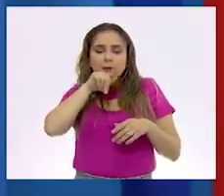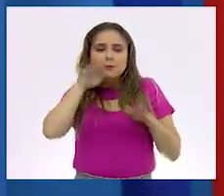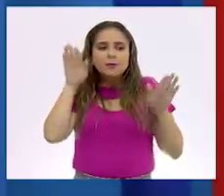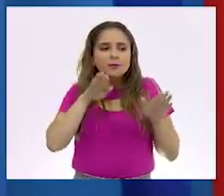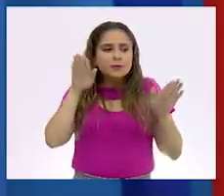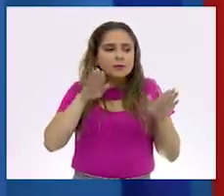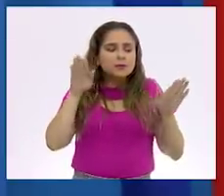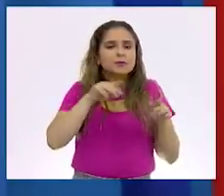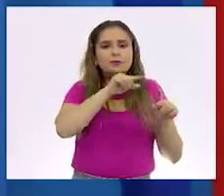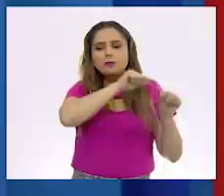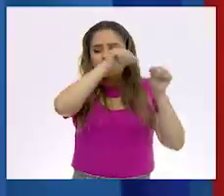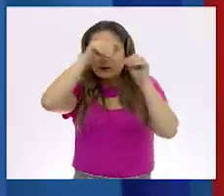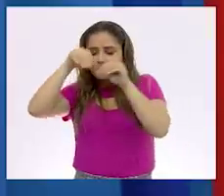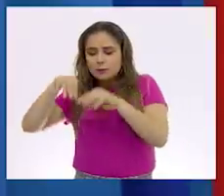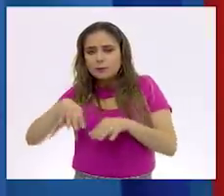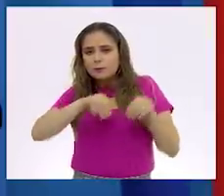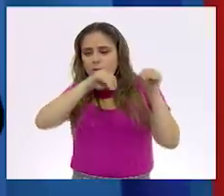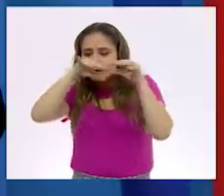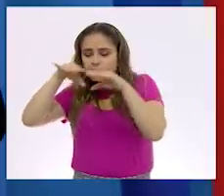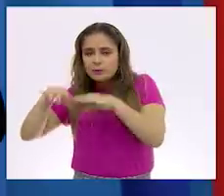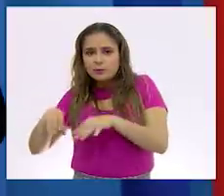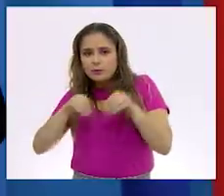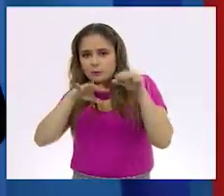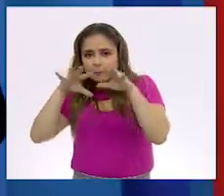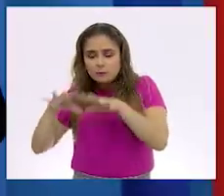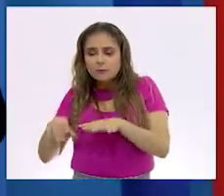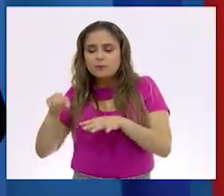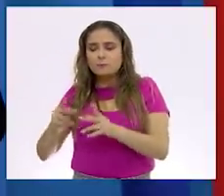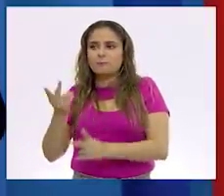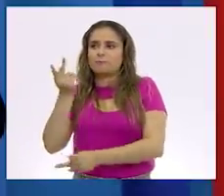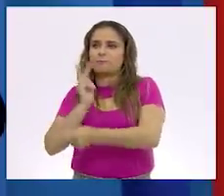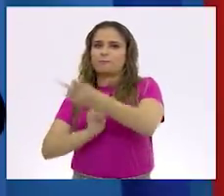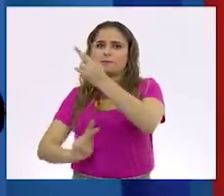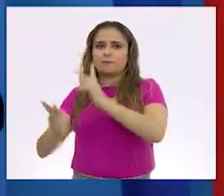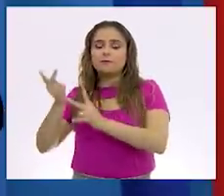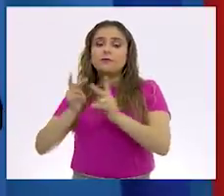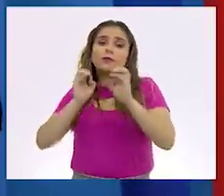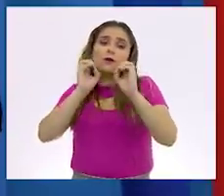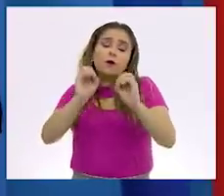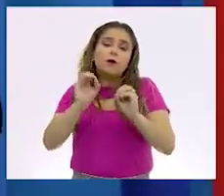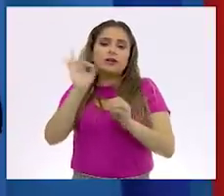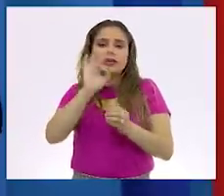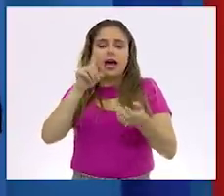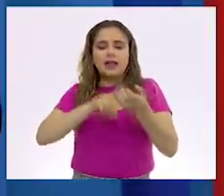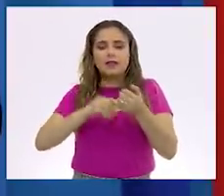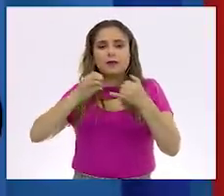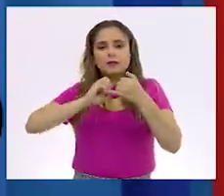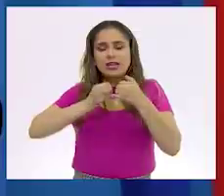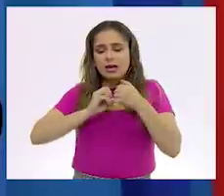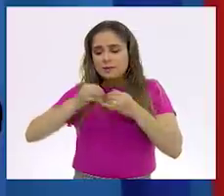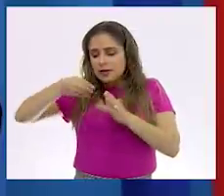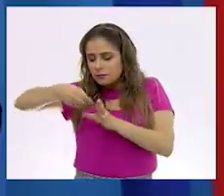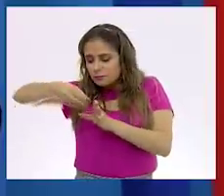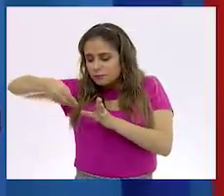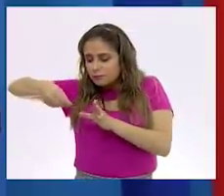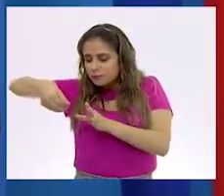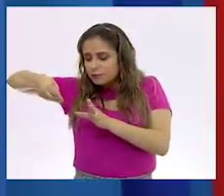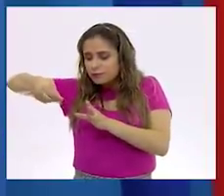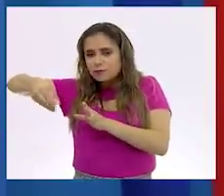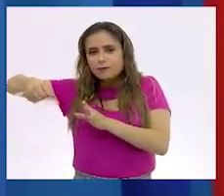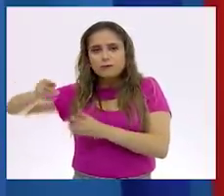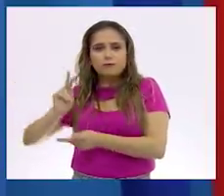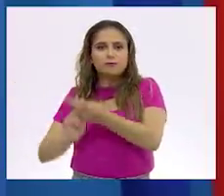semillas y otras de manera asexual mediante esquejes, tubérculos, rizomas